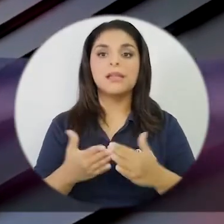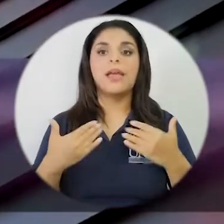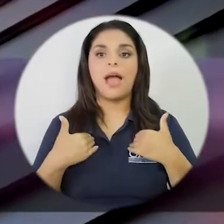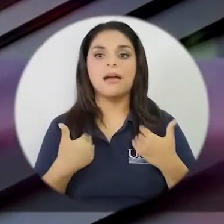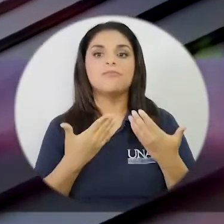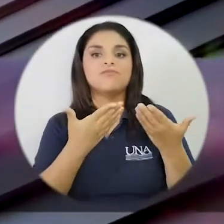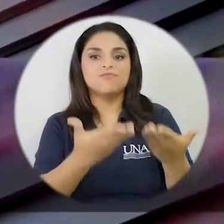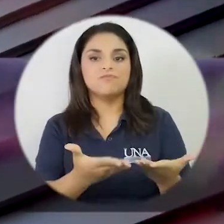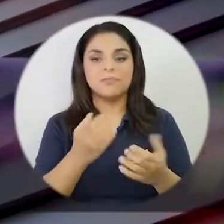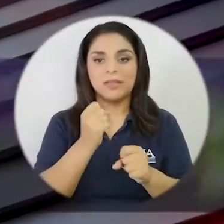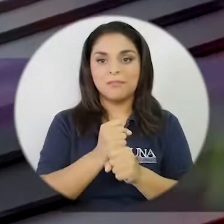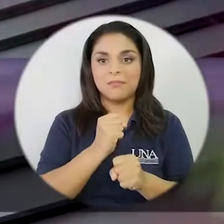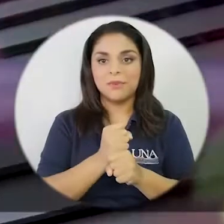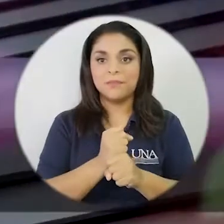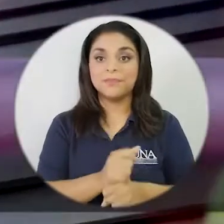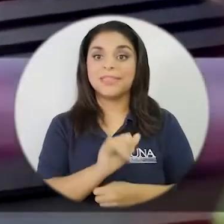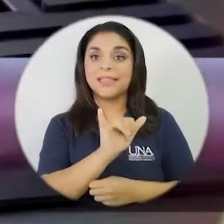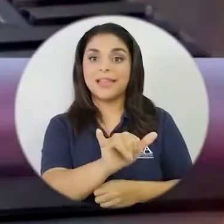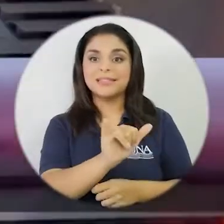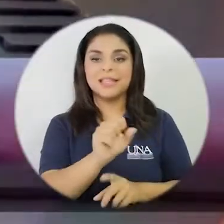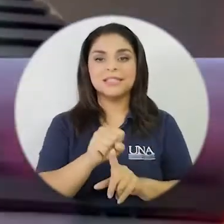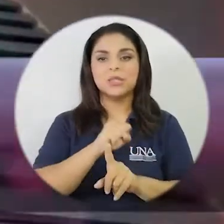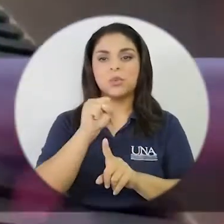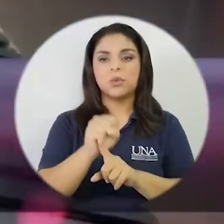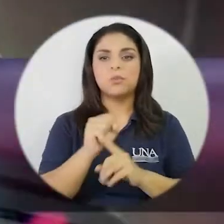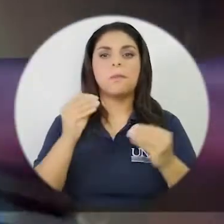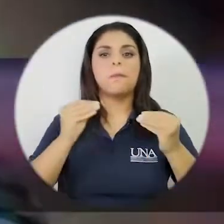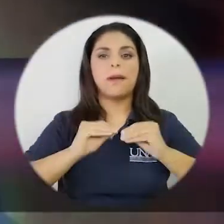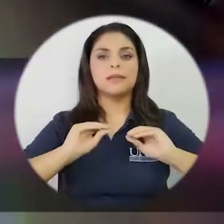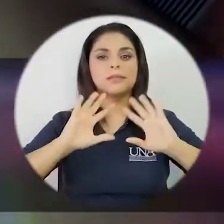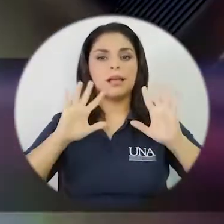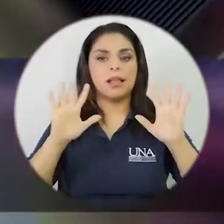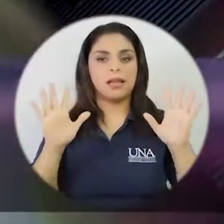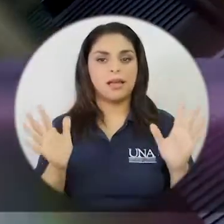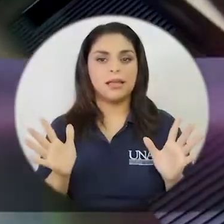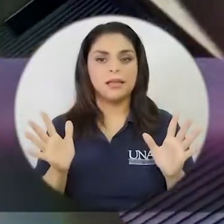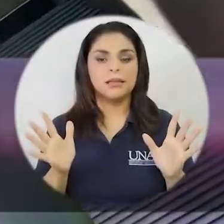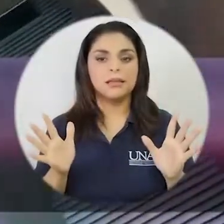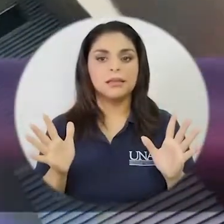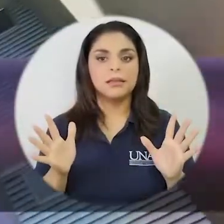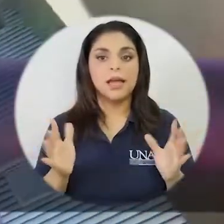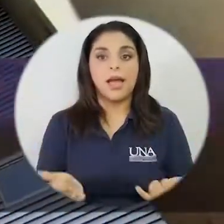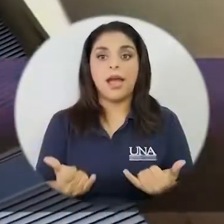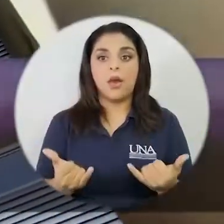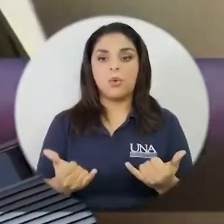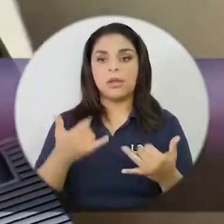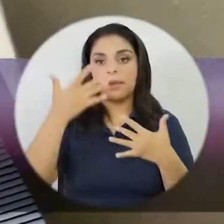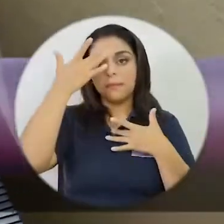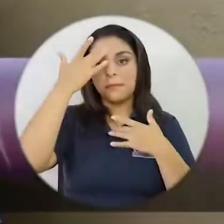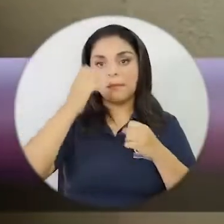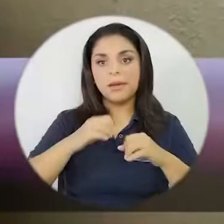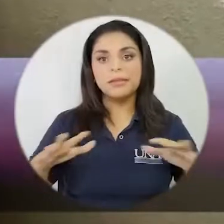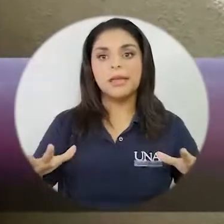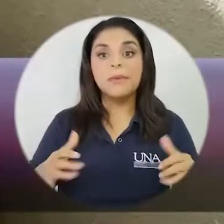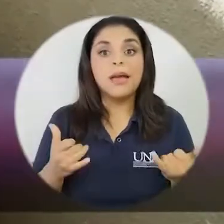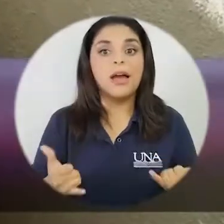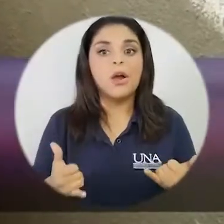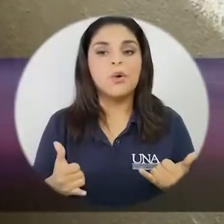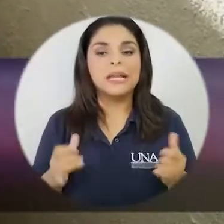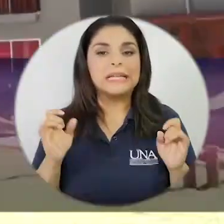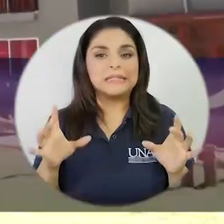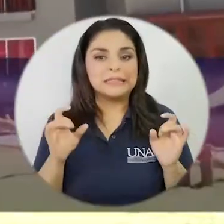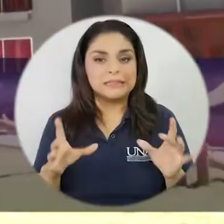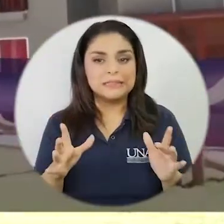Y esto, esta situación fue más evidente en la presente pandemia, en la presente crisis que